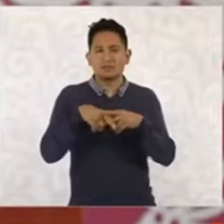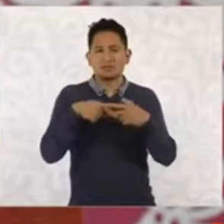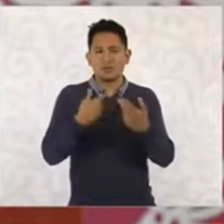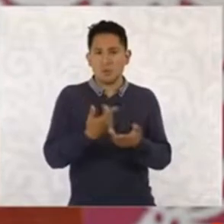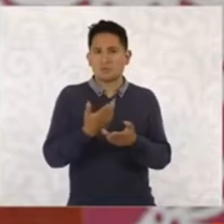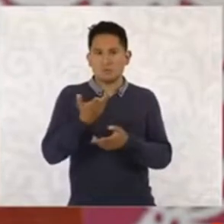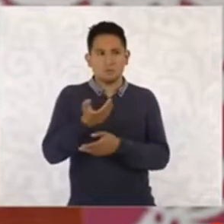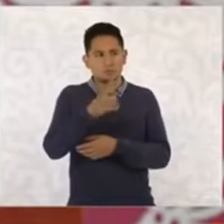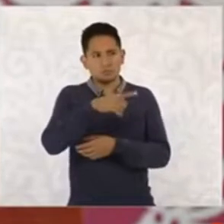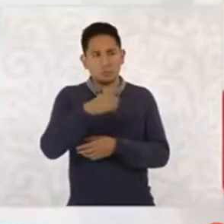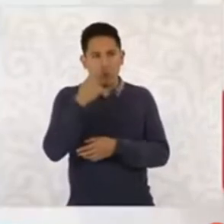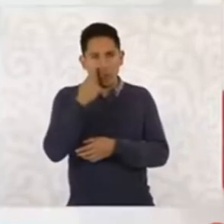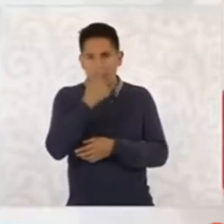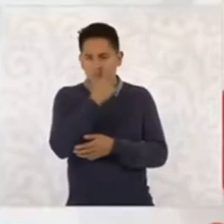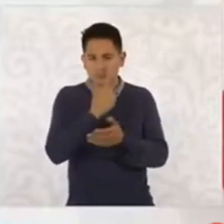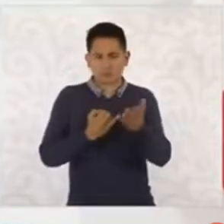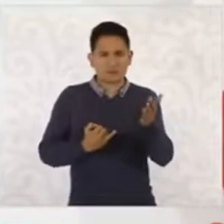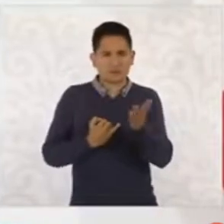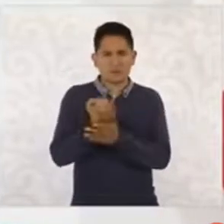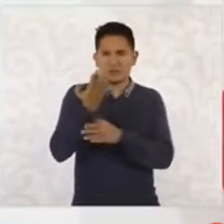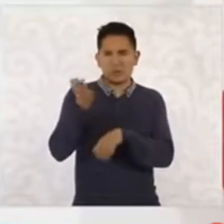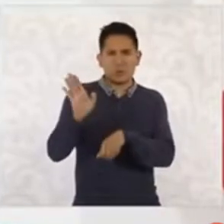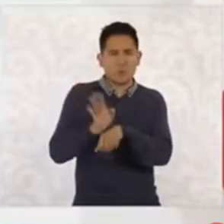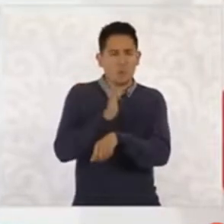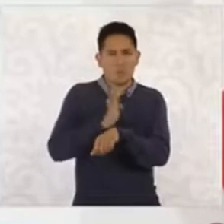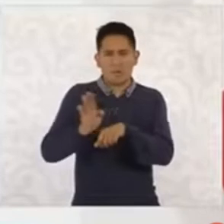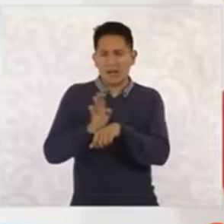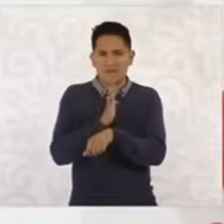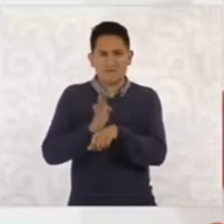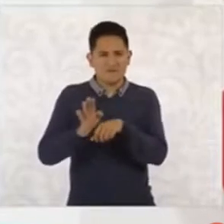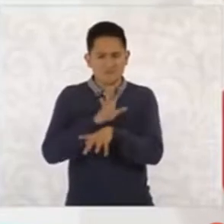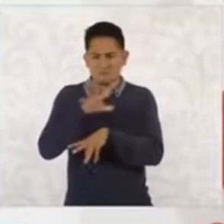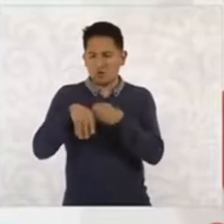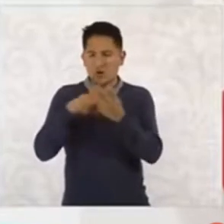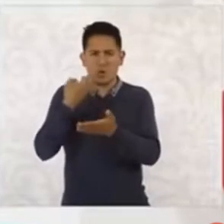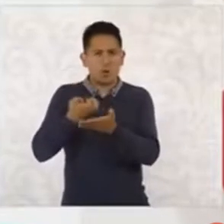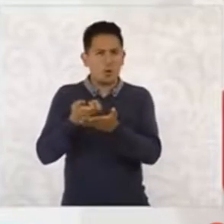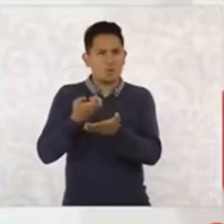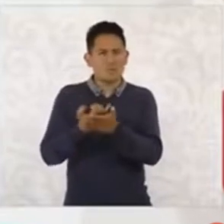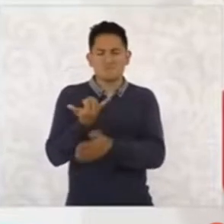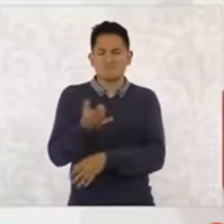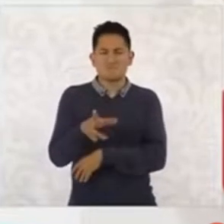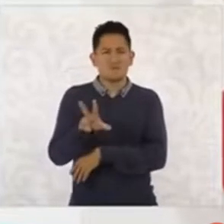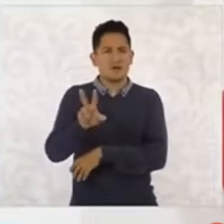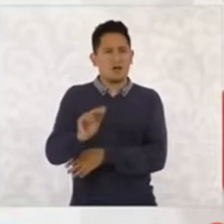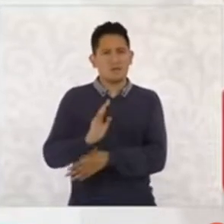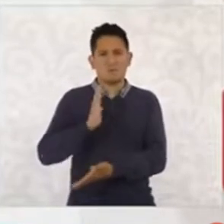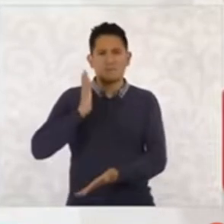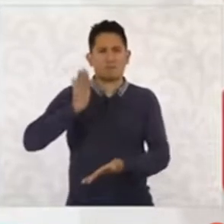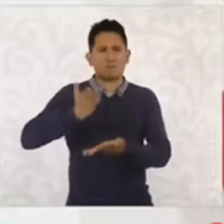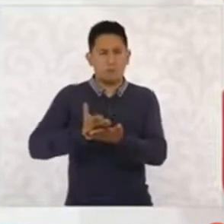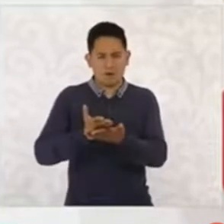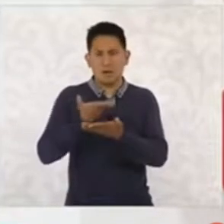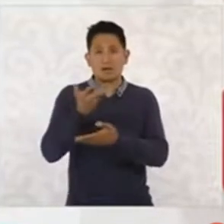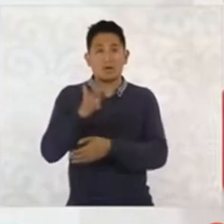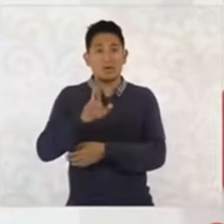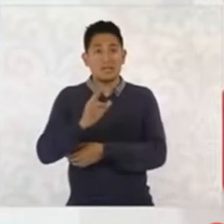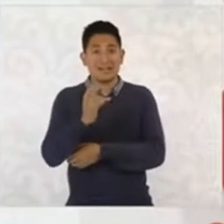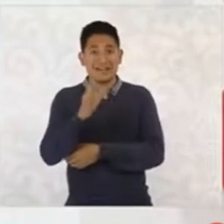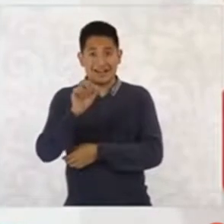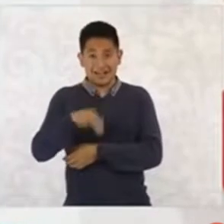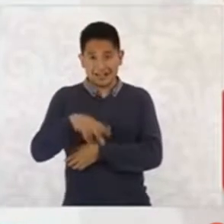0 privilegios fiscales, ya no hay consolidación, el régimen debe ser parejo para todos,